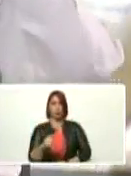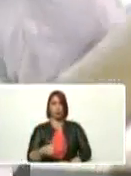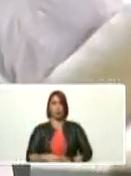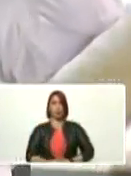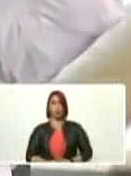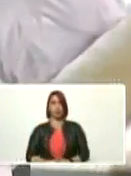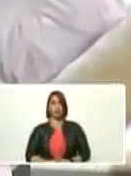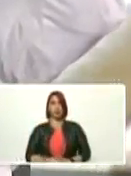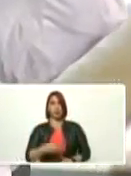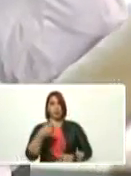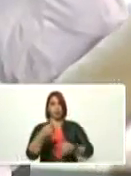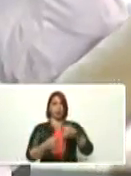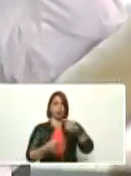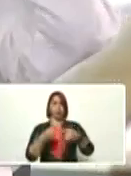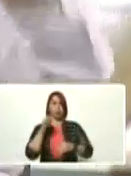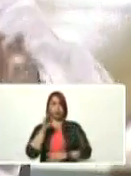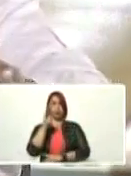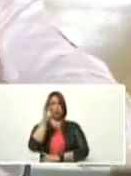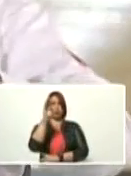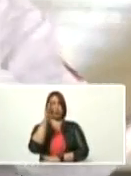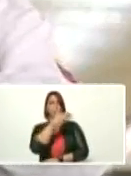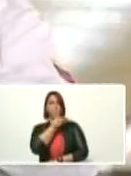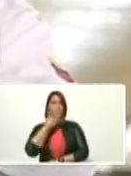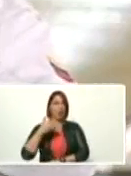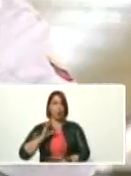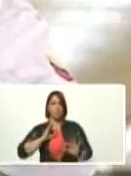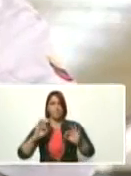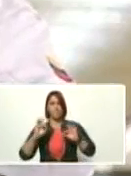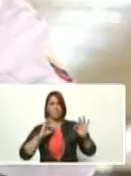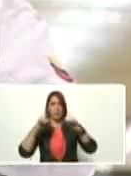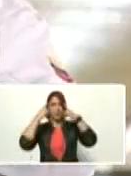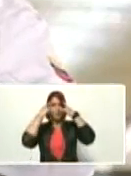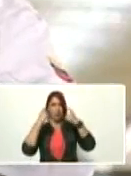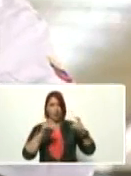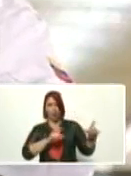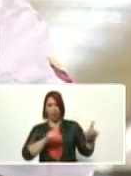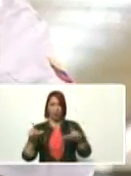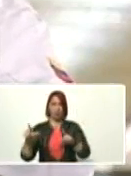una generación mejor preparada,